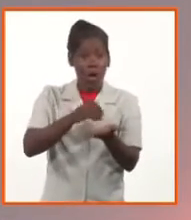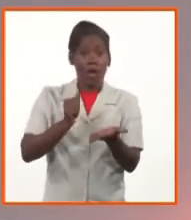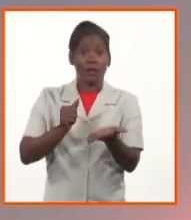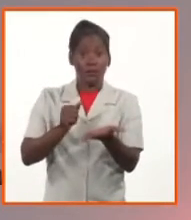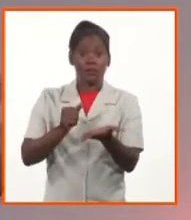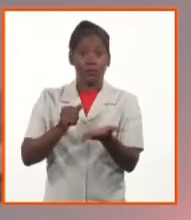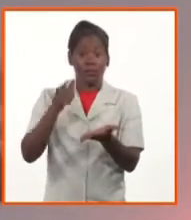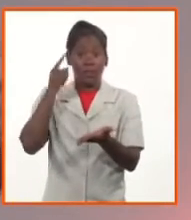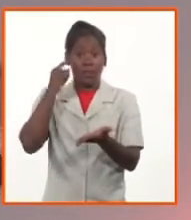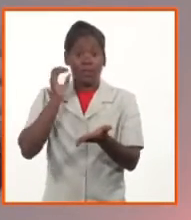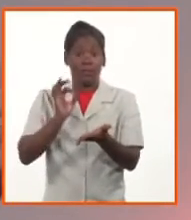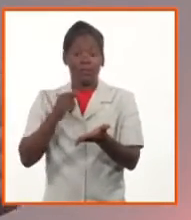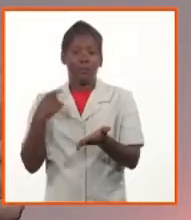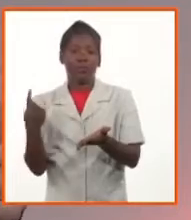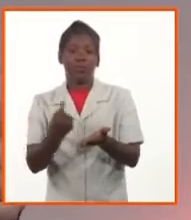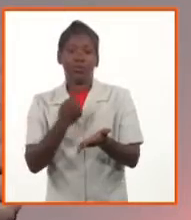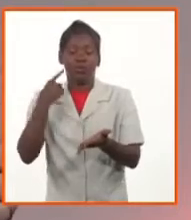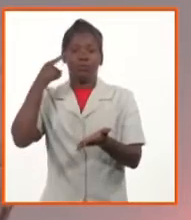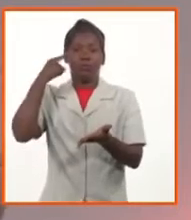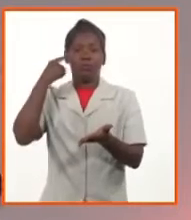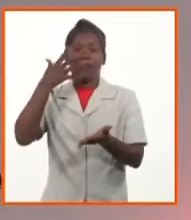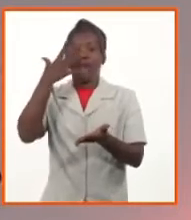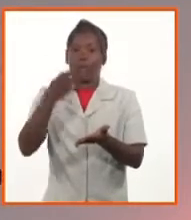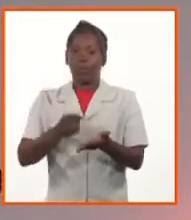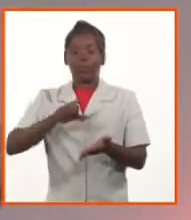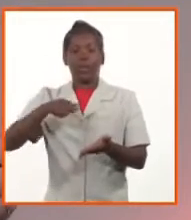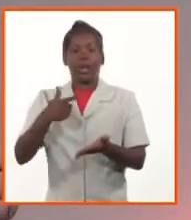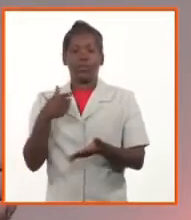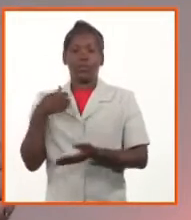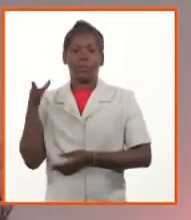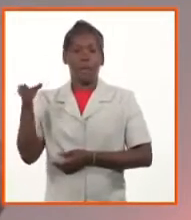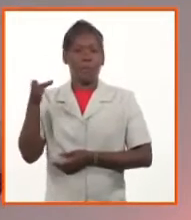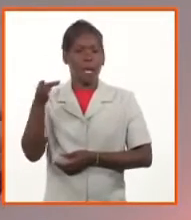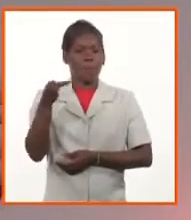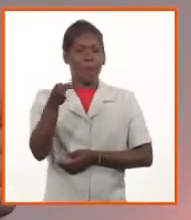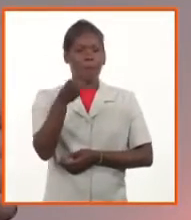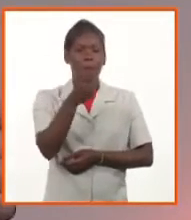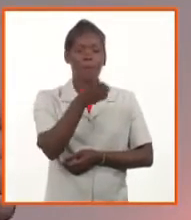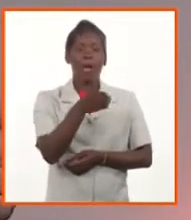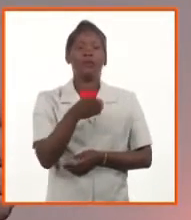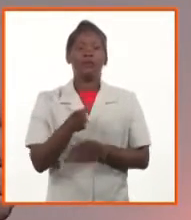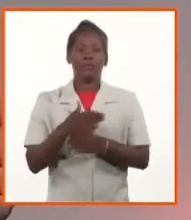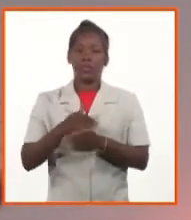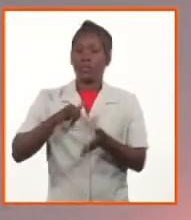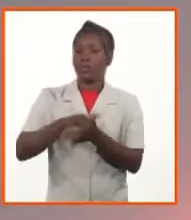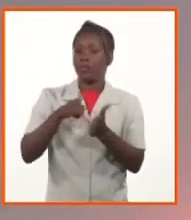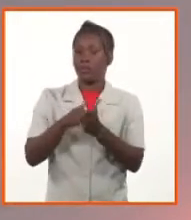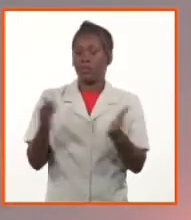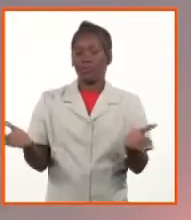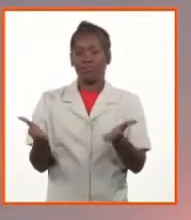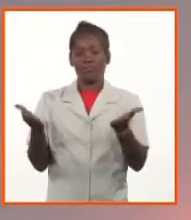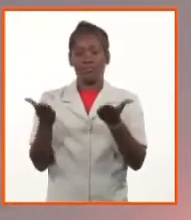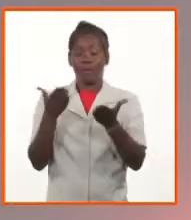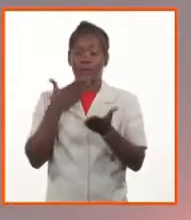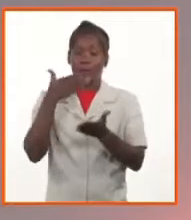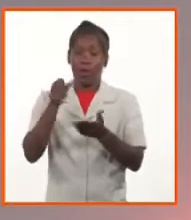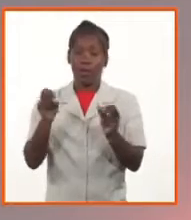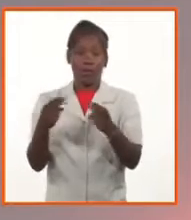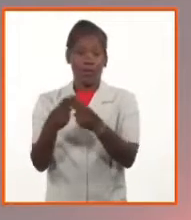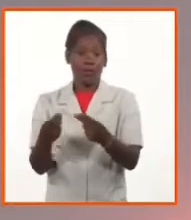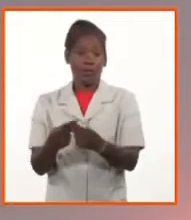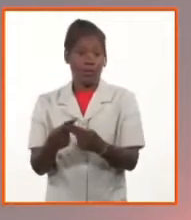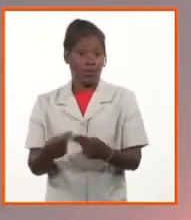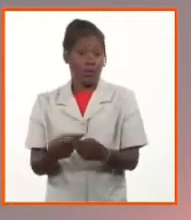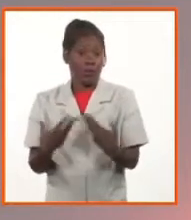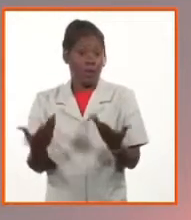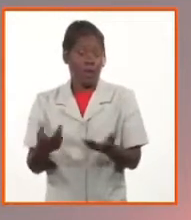Turquino. Así, en septiembre mencionaba el Encuentro Hispanoamericano de Escritores, mencionaba el Pensamos Cuba. Son cerca de 150 eventos y jornadas de programación,